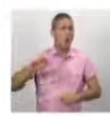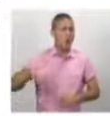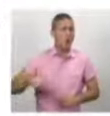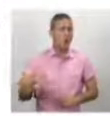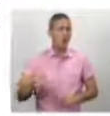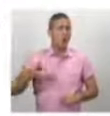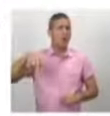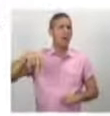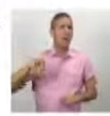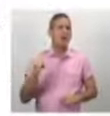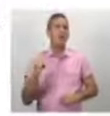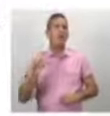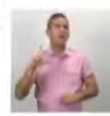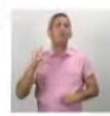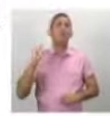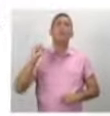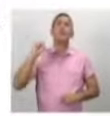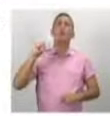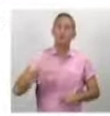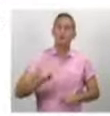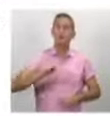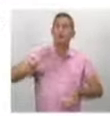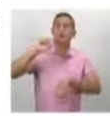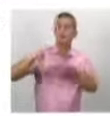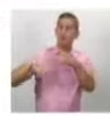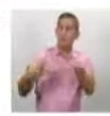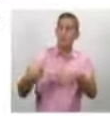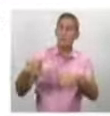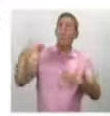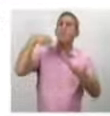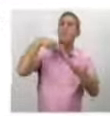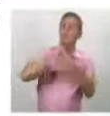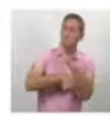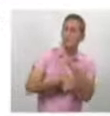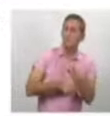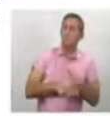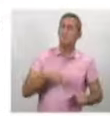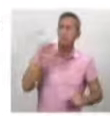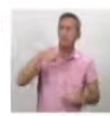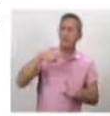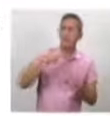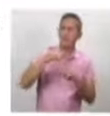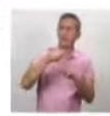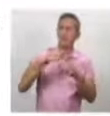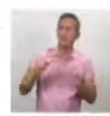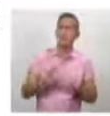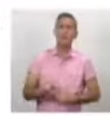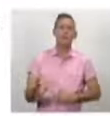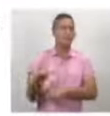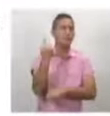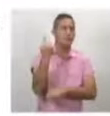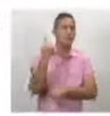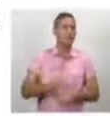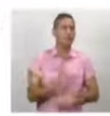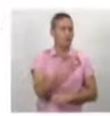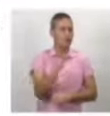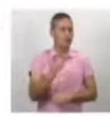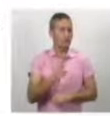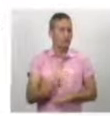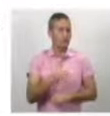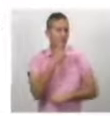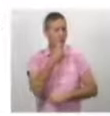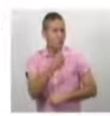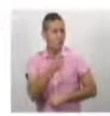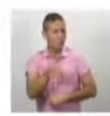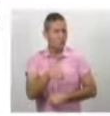básica o en niveles educativos posteriores, van a profundizar acerca de este tema, porque no son los únicos orgánulos que